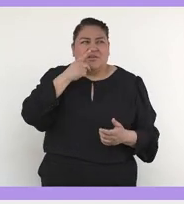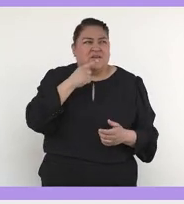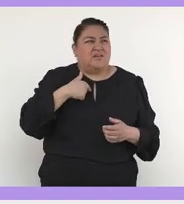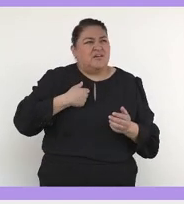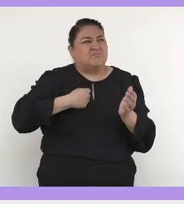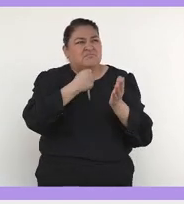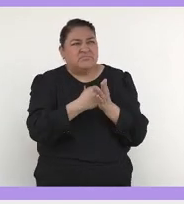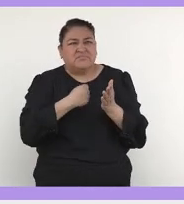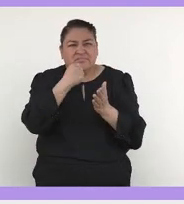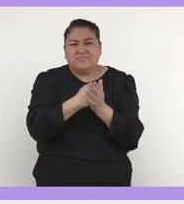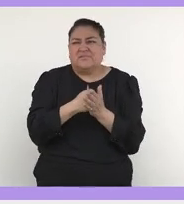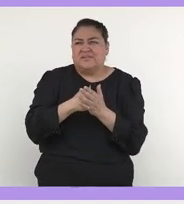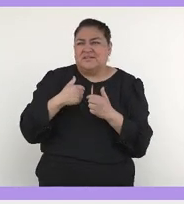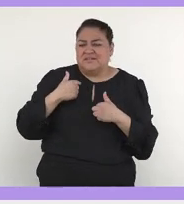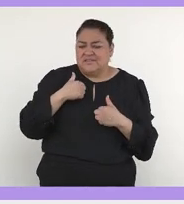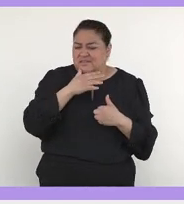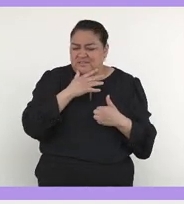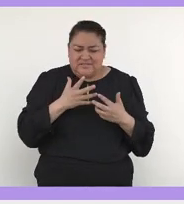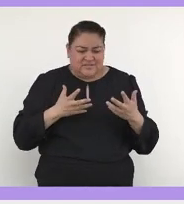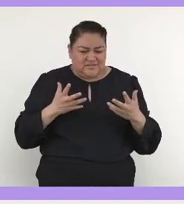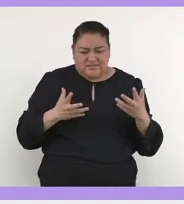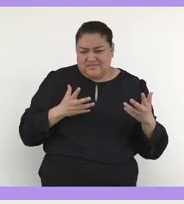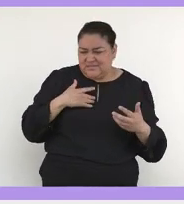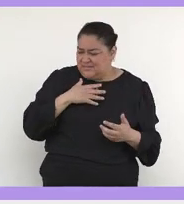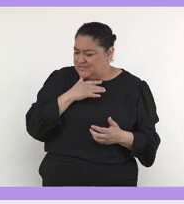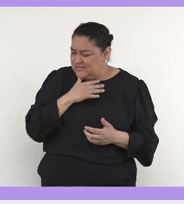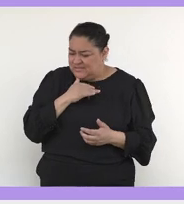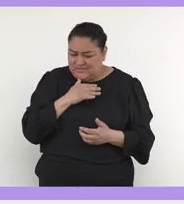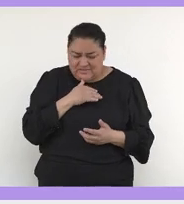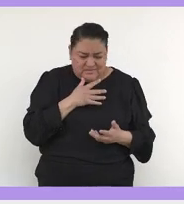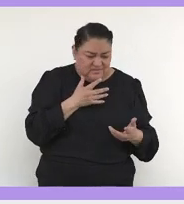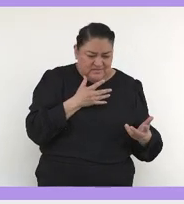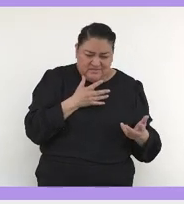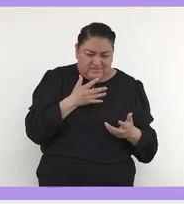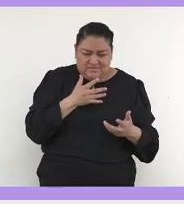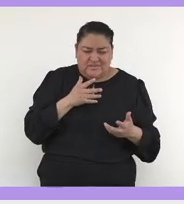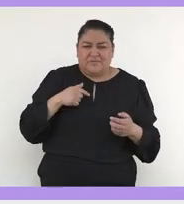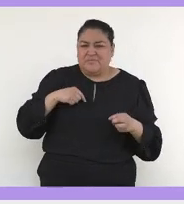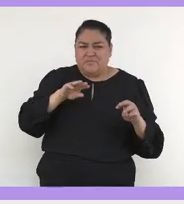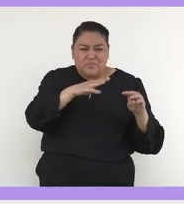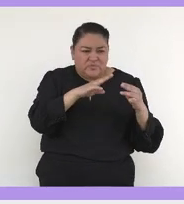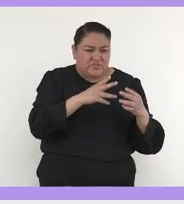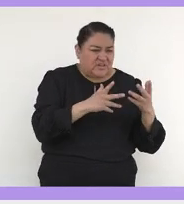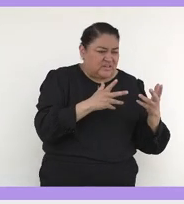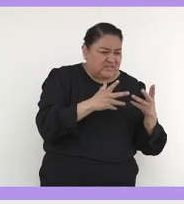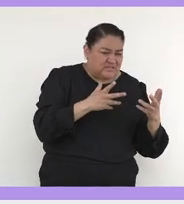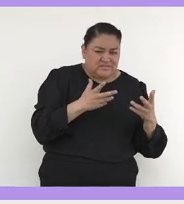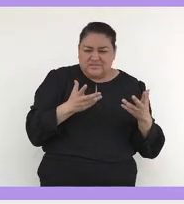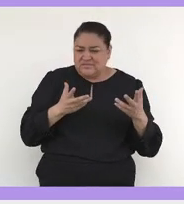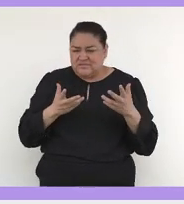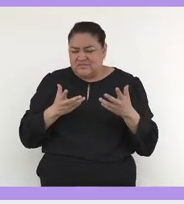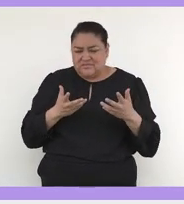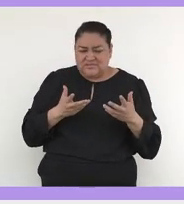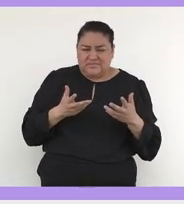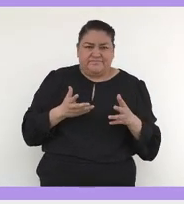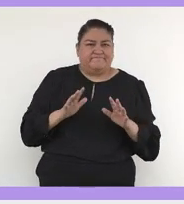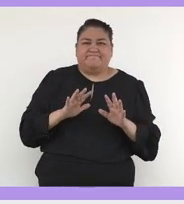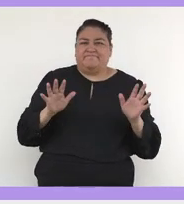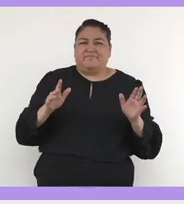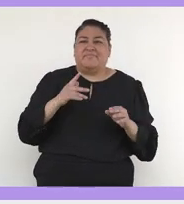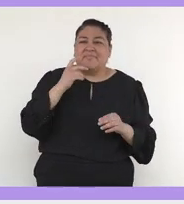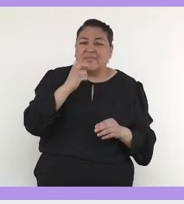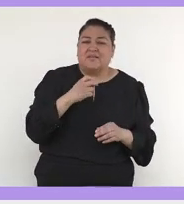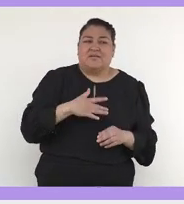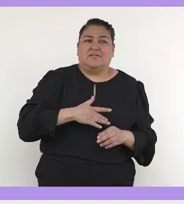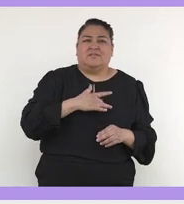quiero luchar por esto y de pronto te ves y dices Ok si estoy en una misión diferente que no tiene Solo que ver con quiero hacer música ser famosa y llenar muchos shows se se torna